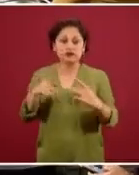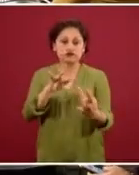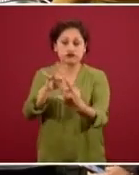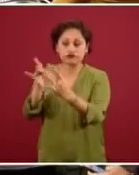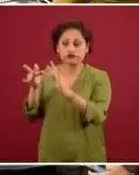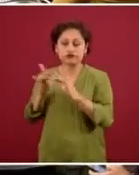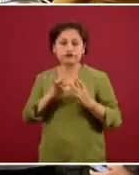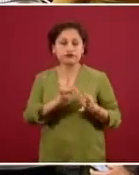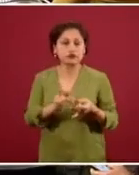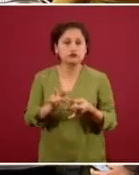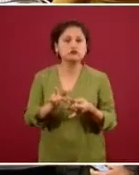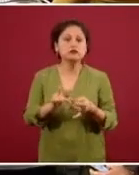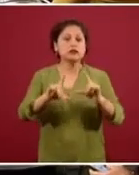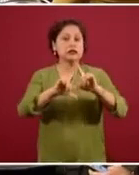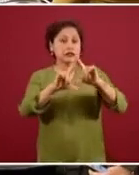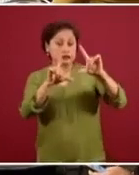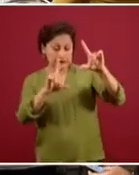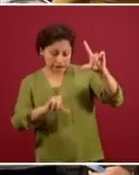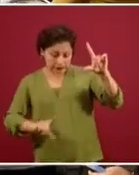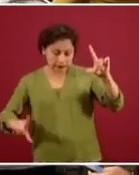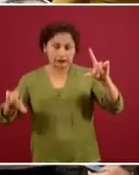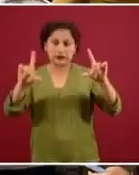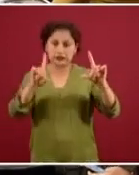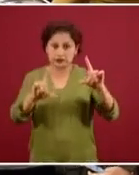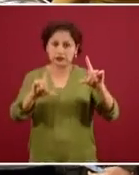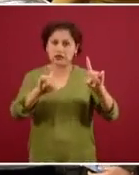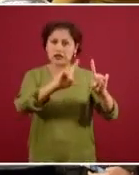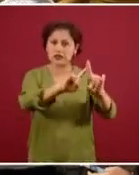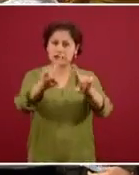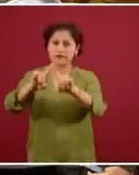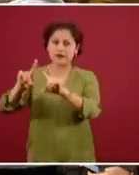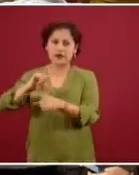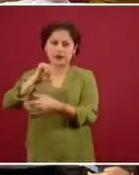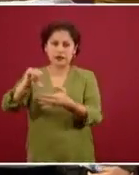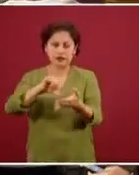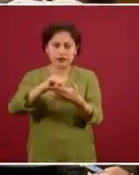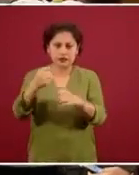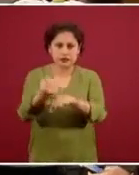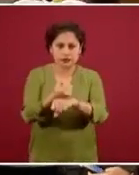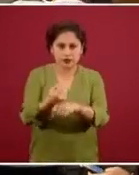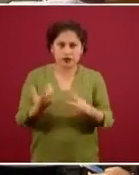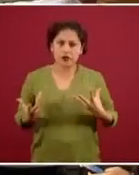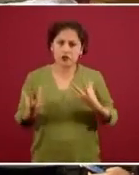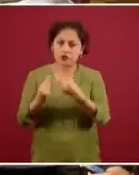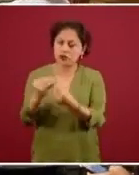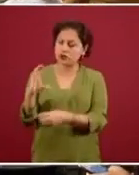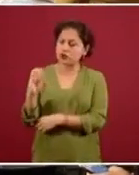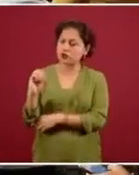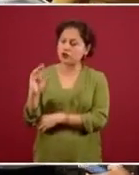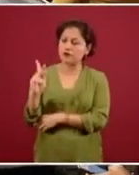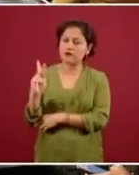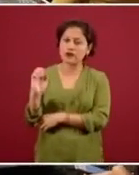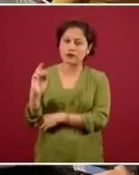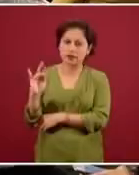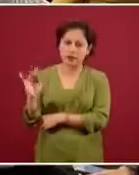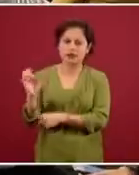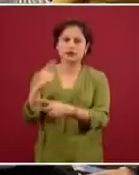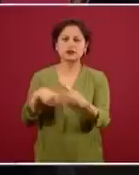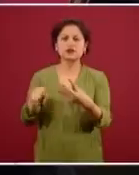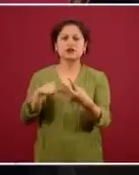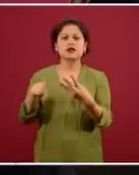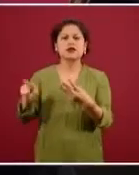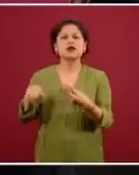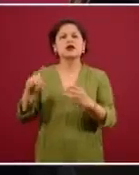Red Nacional de Bancos de Sangre en colaboración conjunta con la COFEPRIS y con el Consejo Nacional de Salud en el mes de